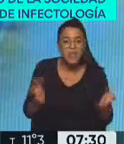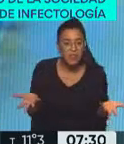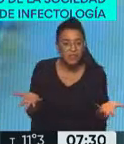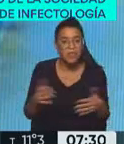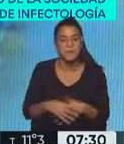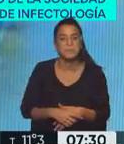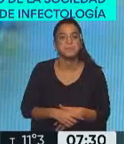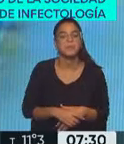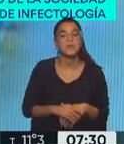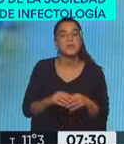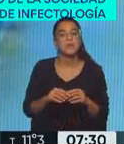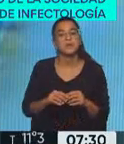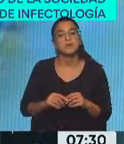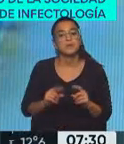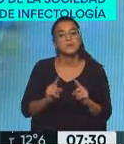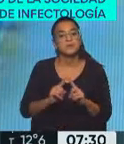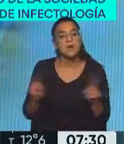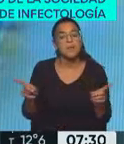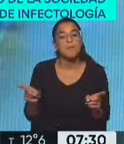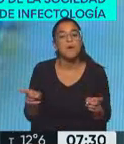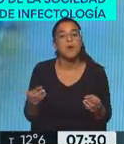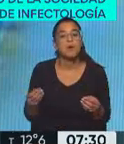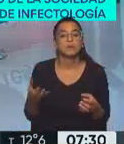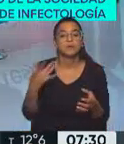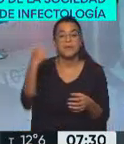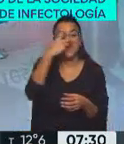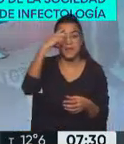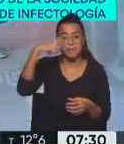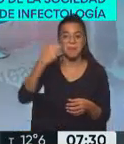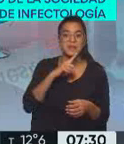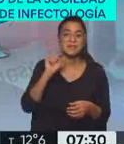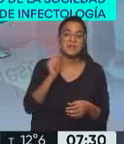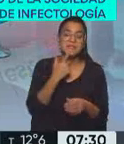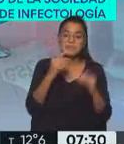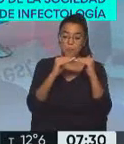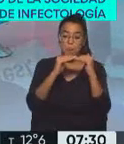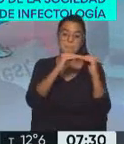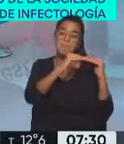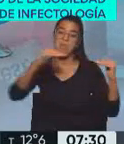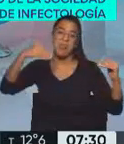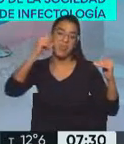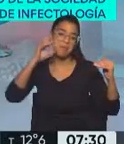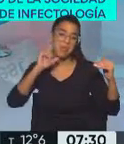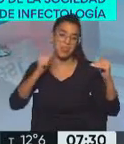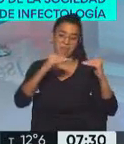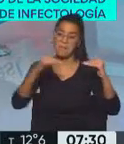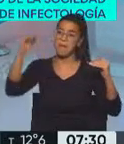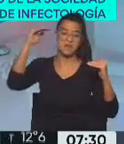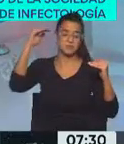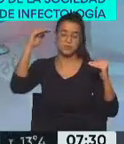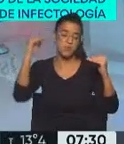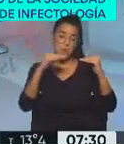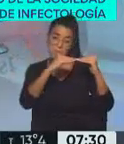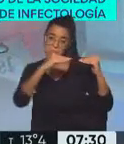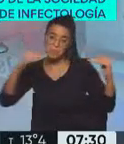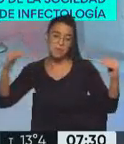y tampoco la incidencia de estas hepatitis ha superado la media que esperamos para todos los